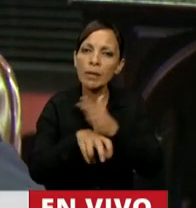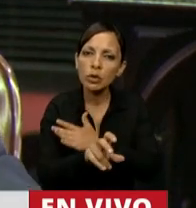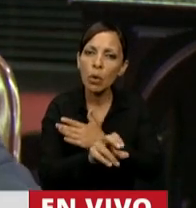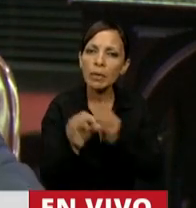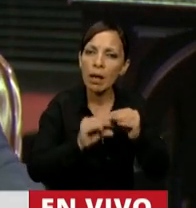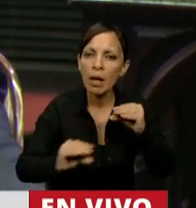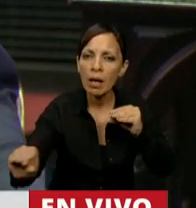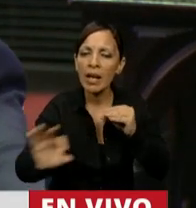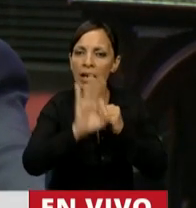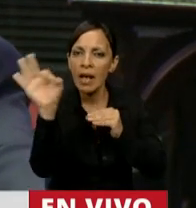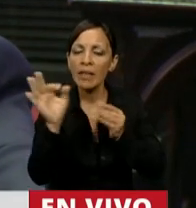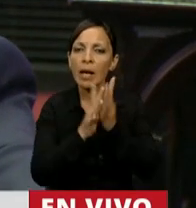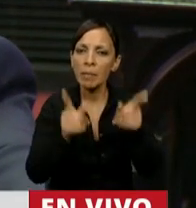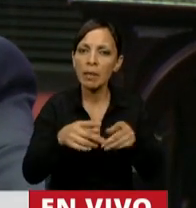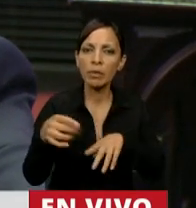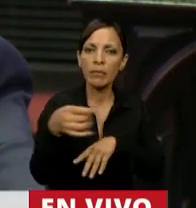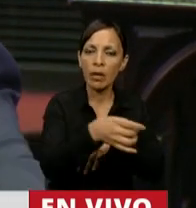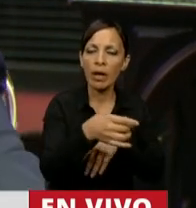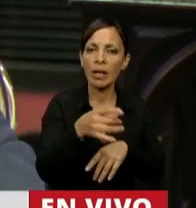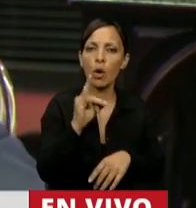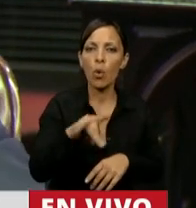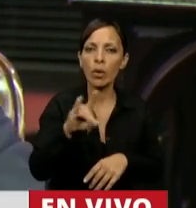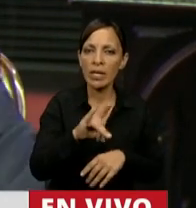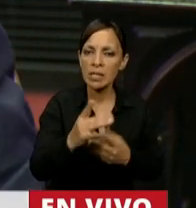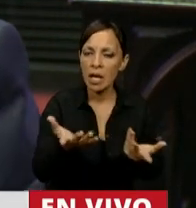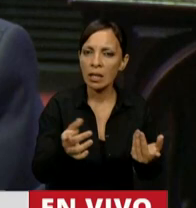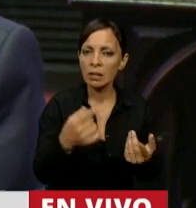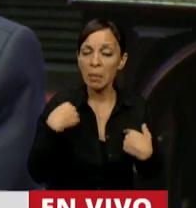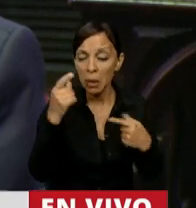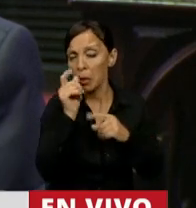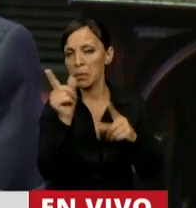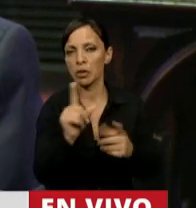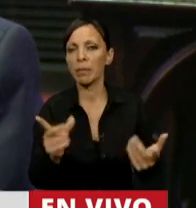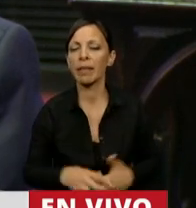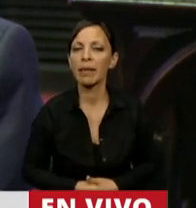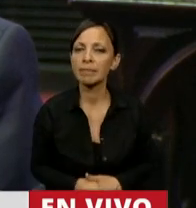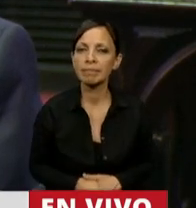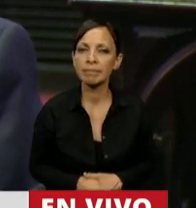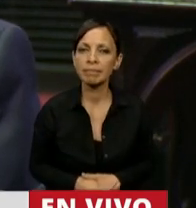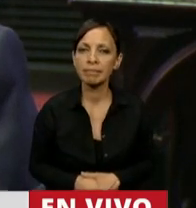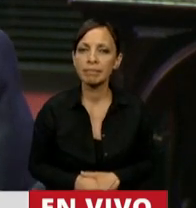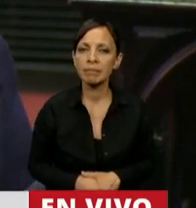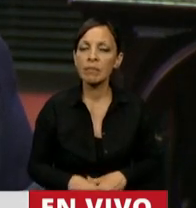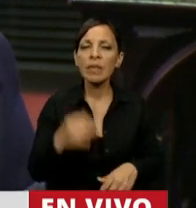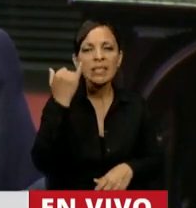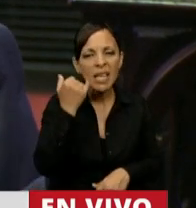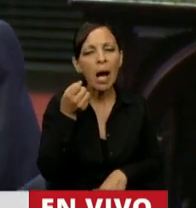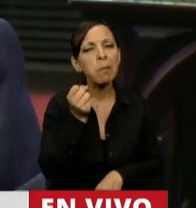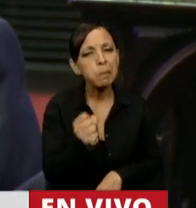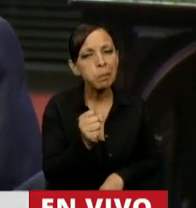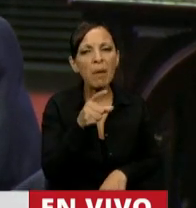también con el ferrocarril Urquiza. Entonces, no nos sorprende, presidente, porque ya lo